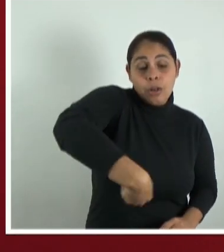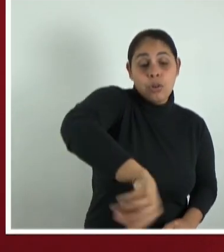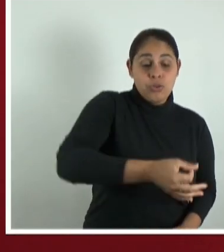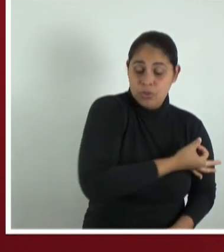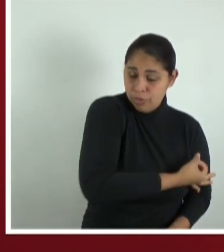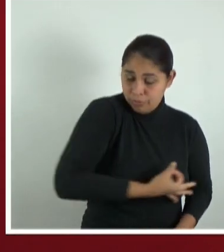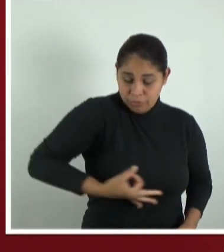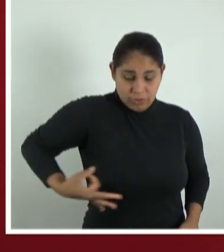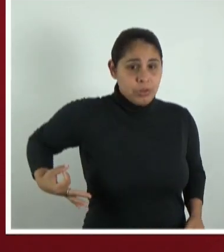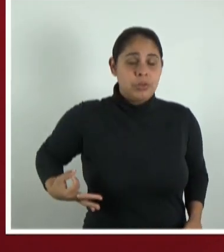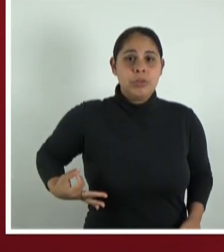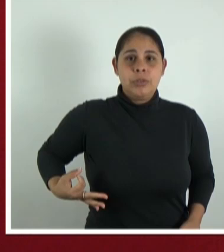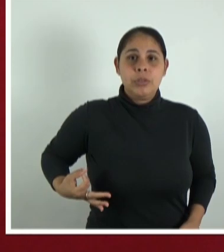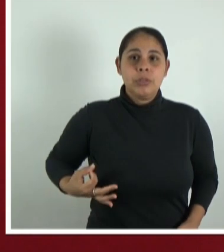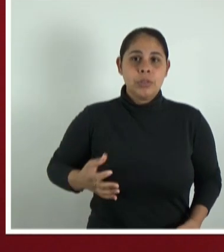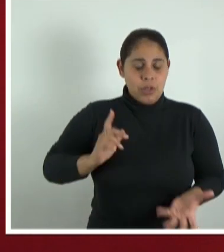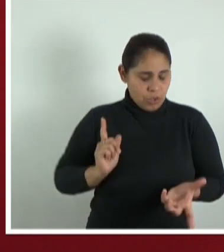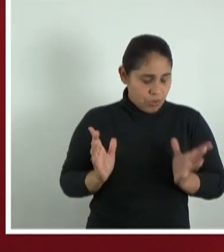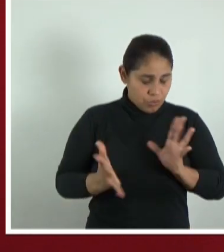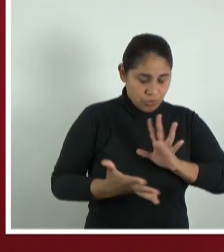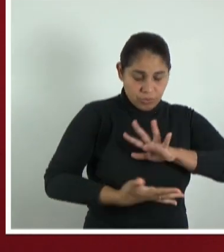Él mismo os afirme.